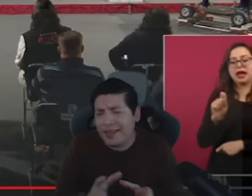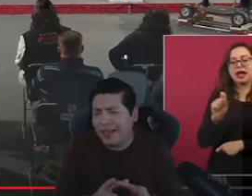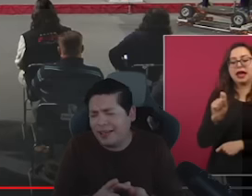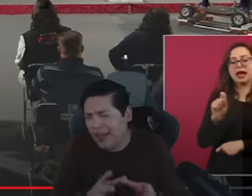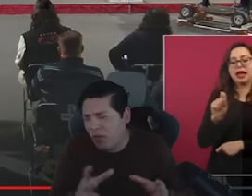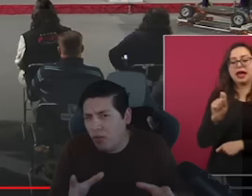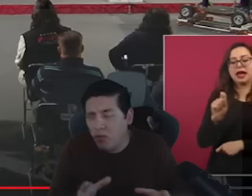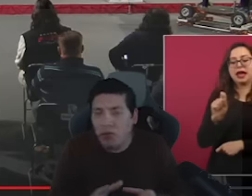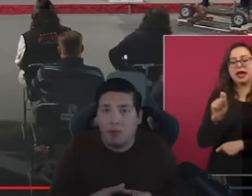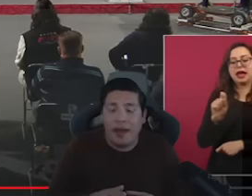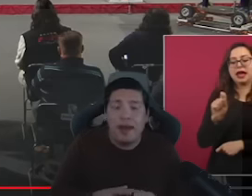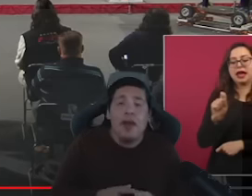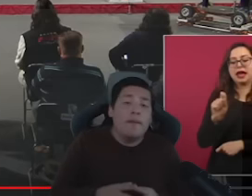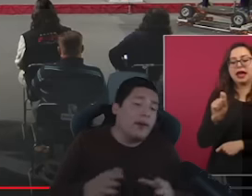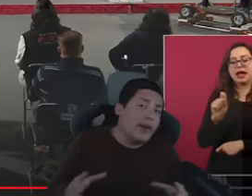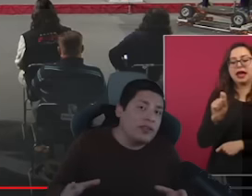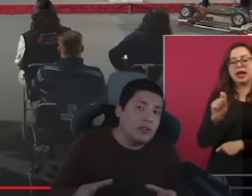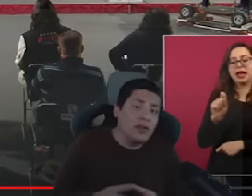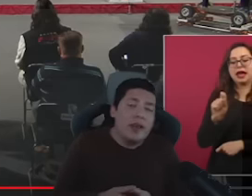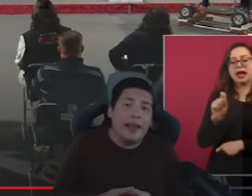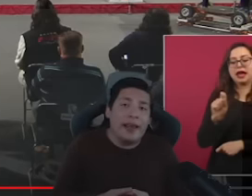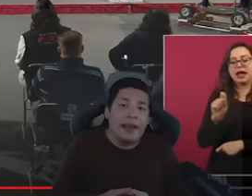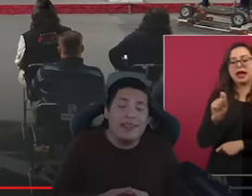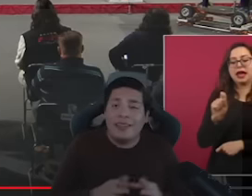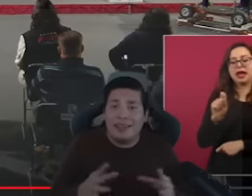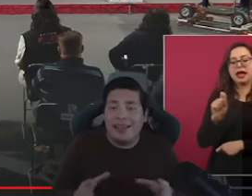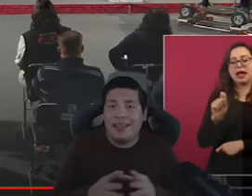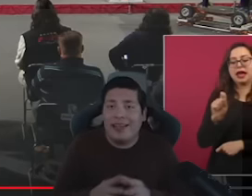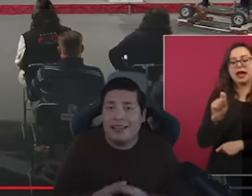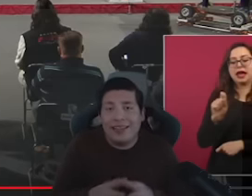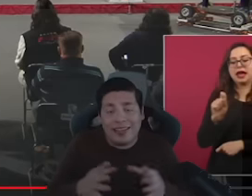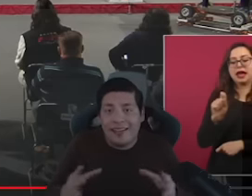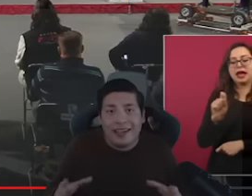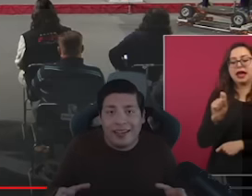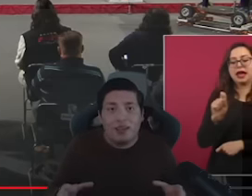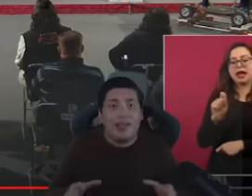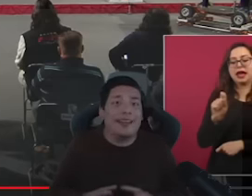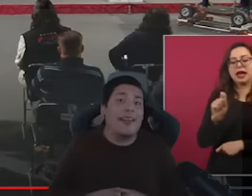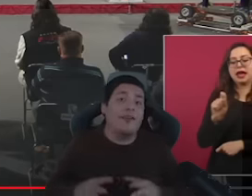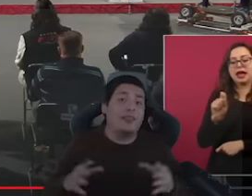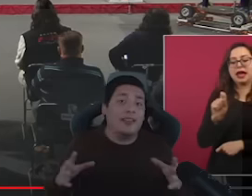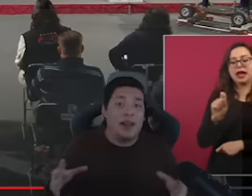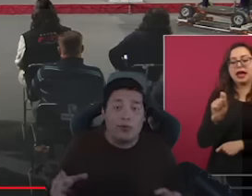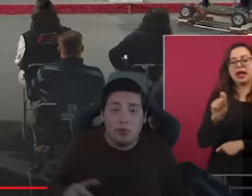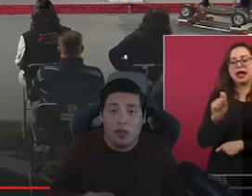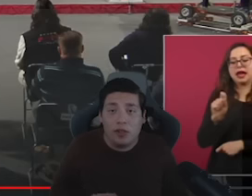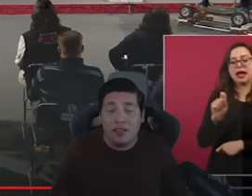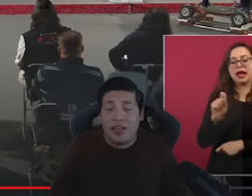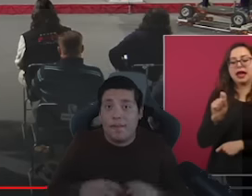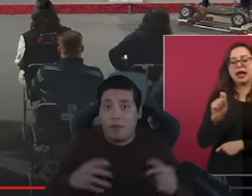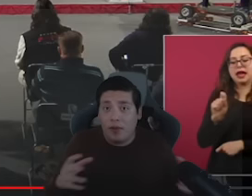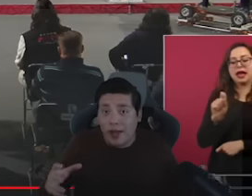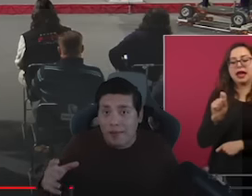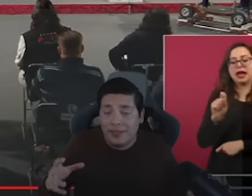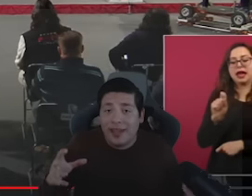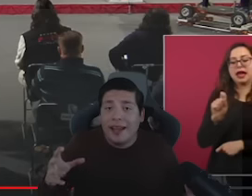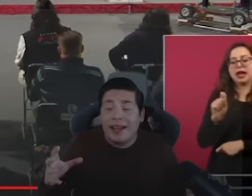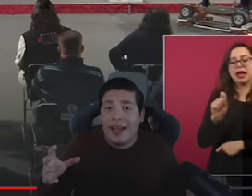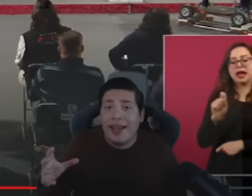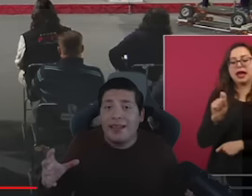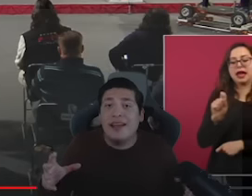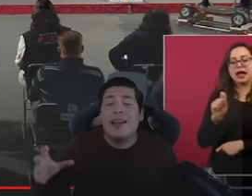de críticas, algo muy normal, pero estas críticas ya están llegando hasta de los Estados Unidos y de